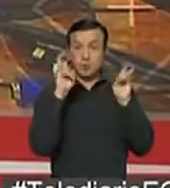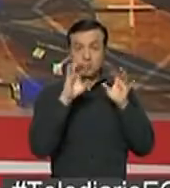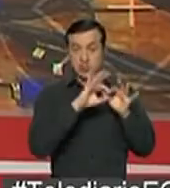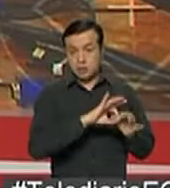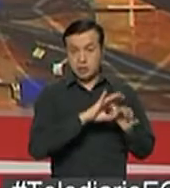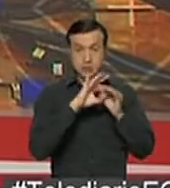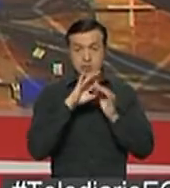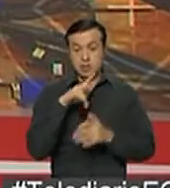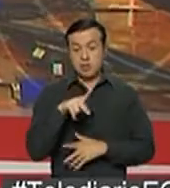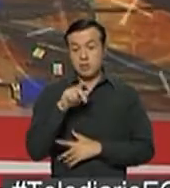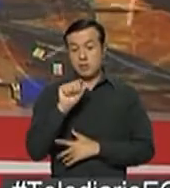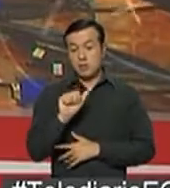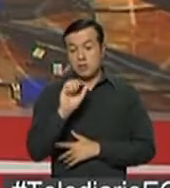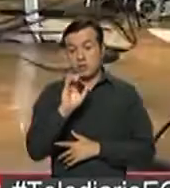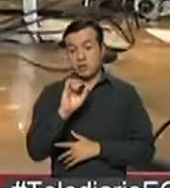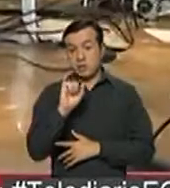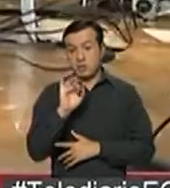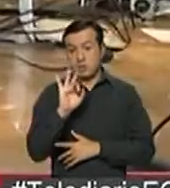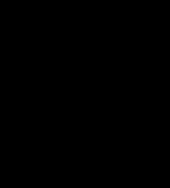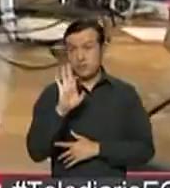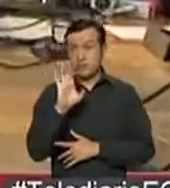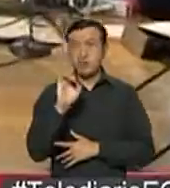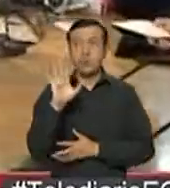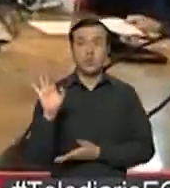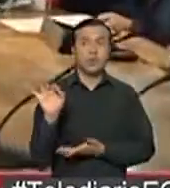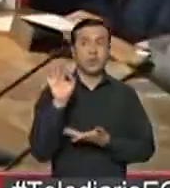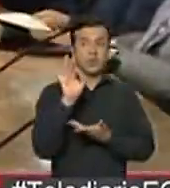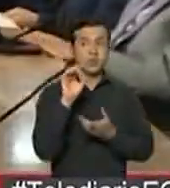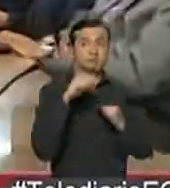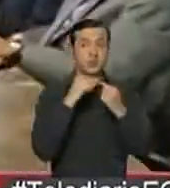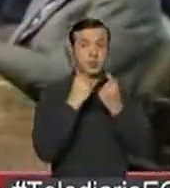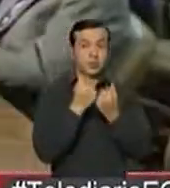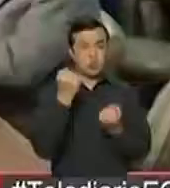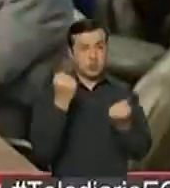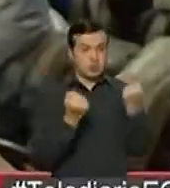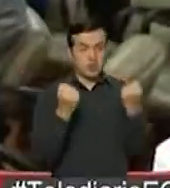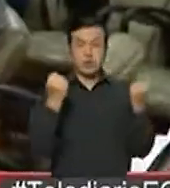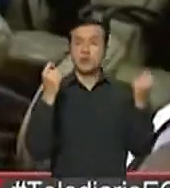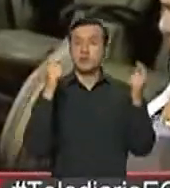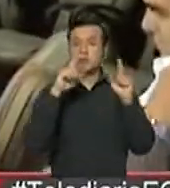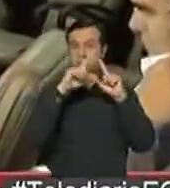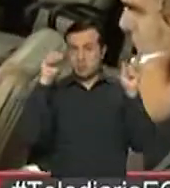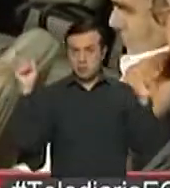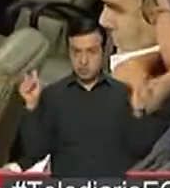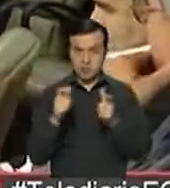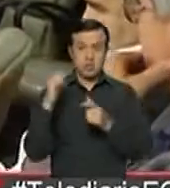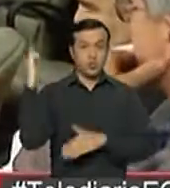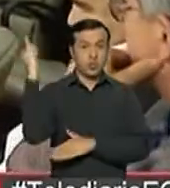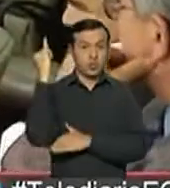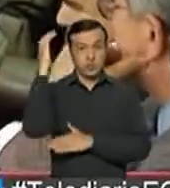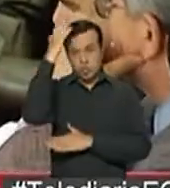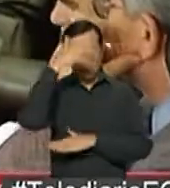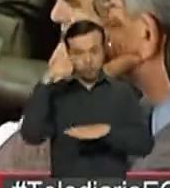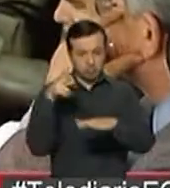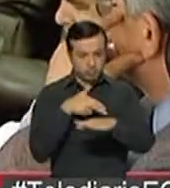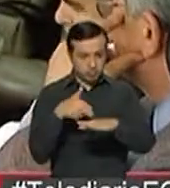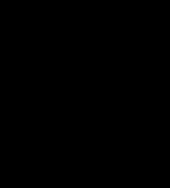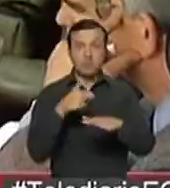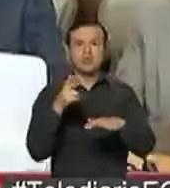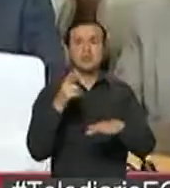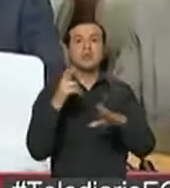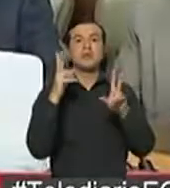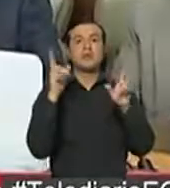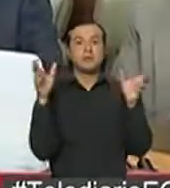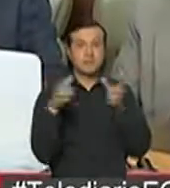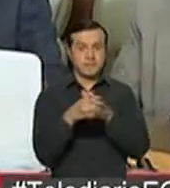Alianza Pacífico. Son delegados de la Cámara Automotriz, Pequeña y Mediana Empresa, Industrias del Metal y de la Cámara de Comercio de